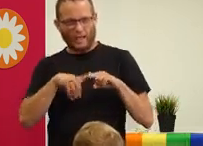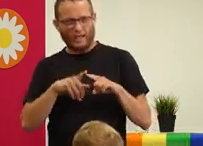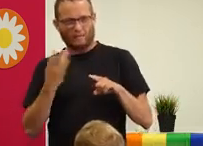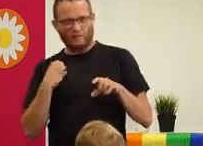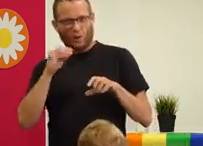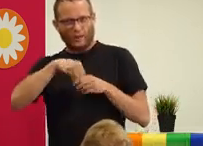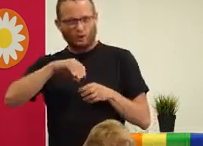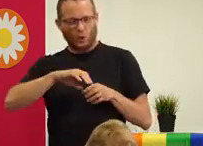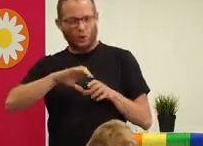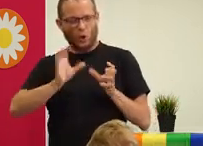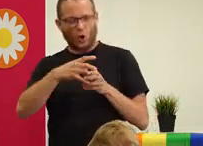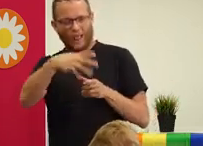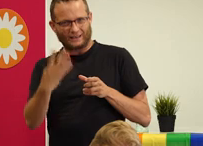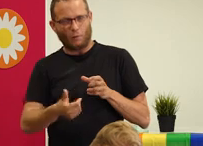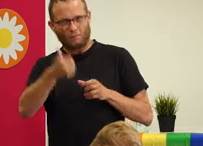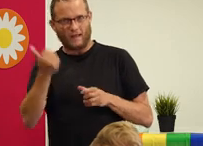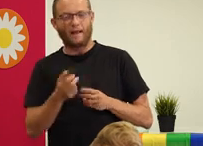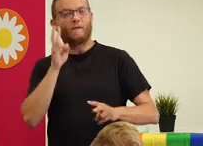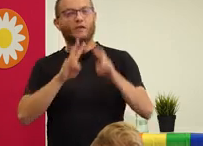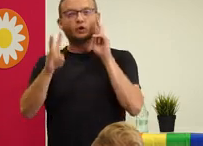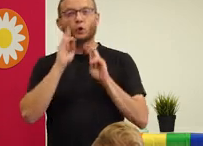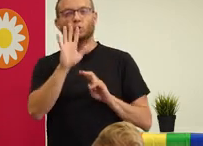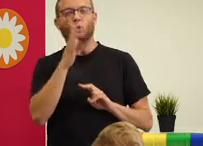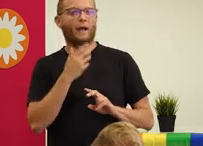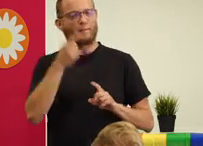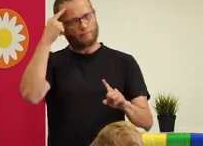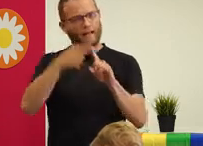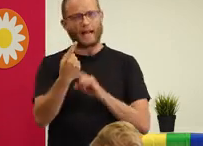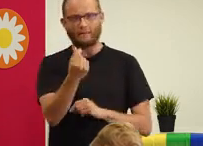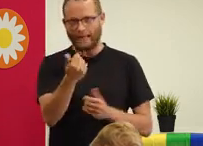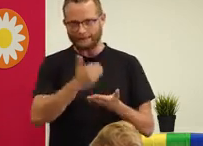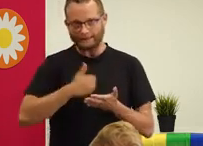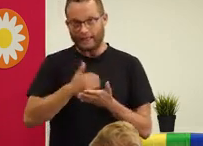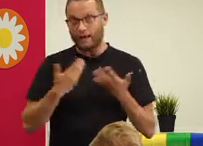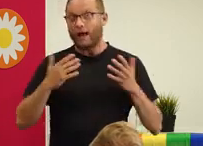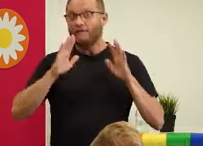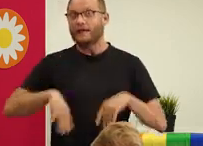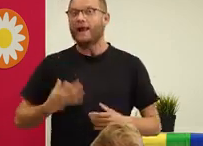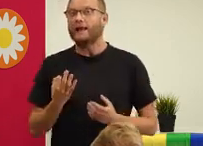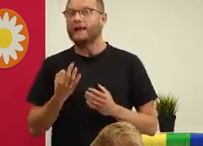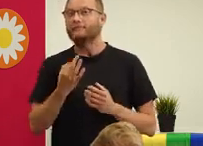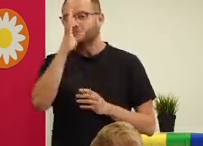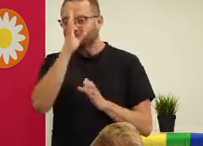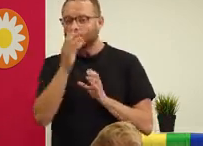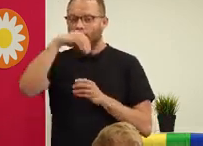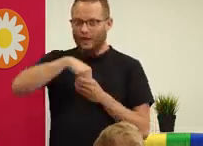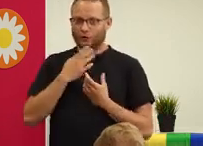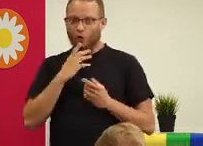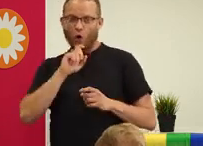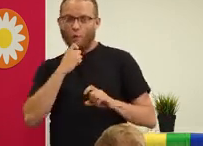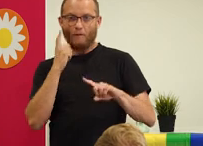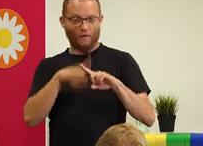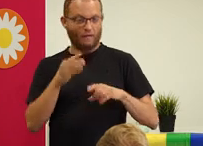forman parte del colectivo, además de que es una visión completamente capitalista. Pero ¿qué es lo que enmascara? Pues la propia homofobia de la